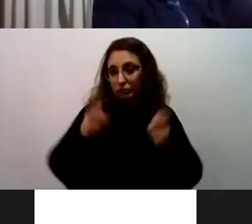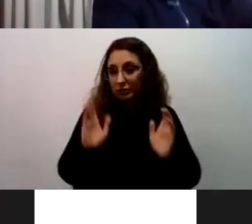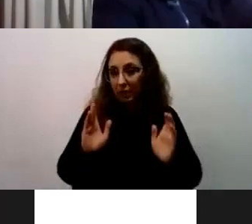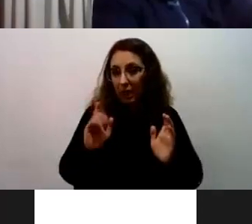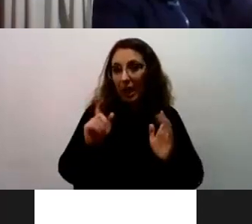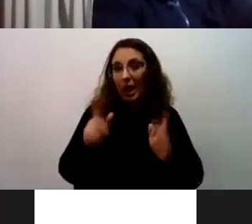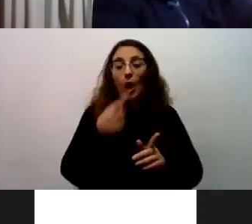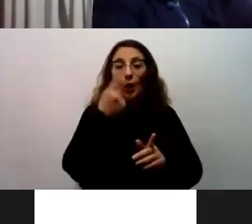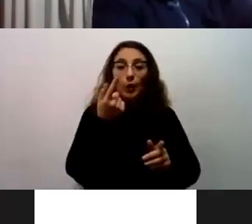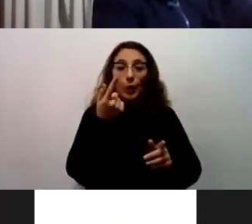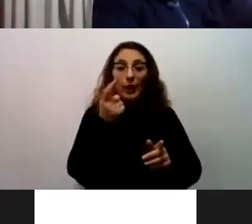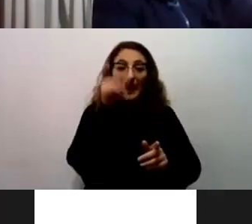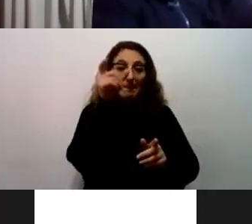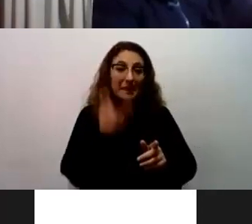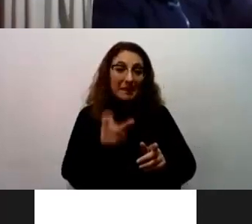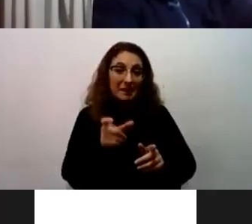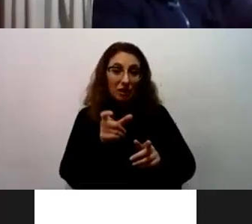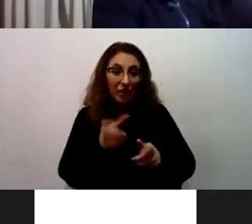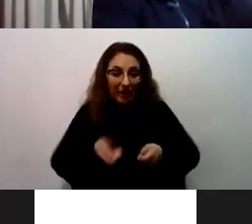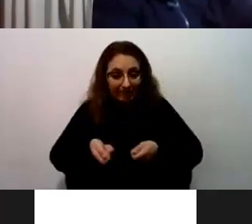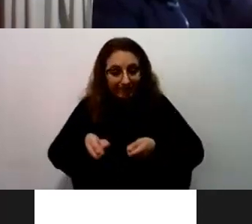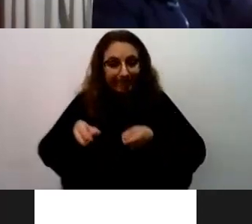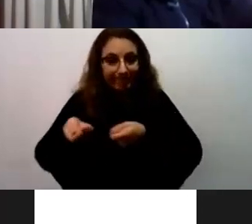acompañante quiere ingresarlo,